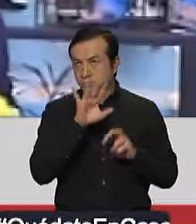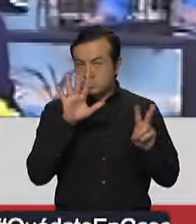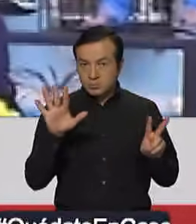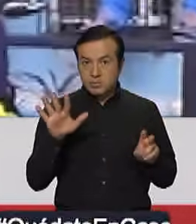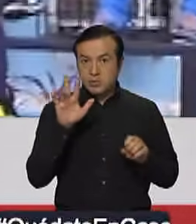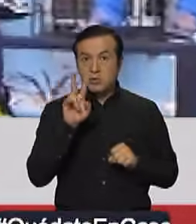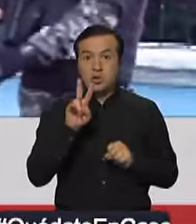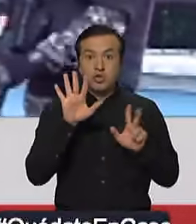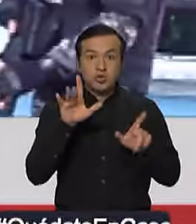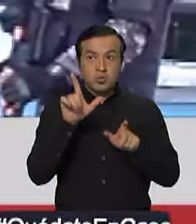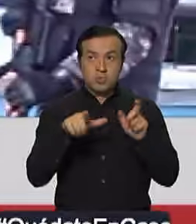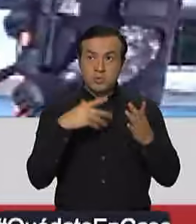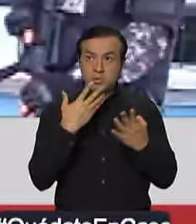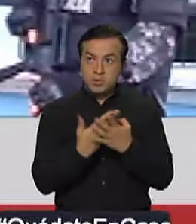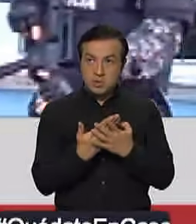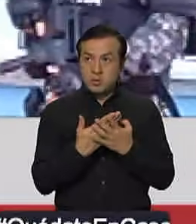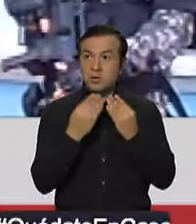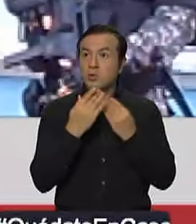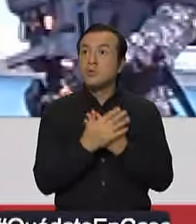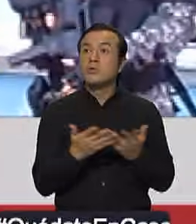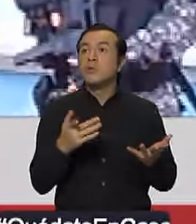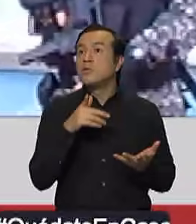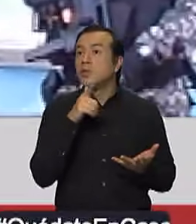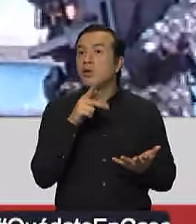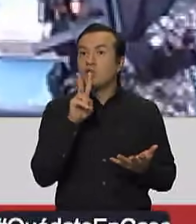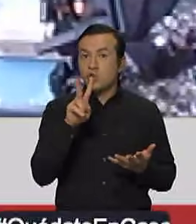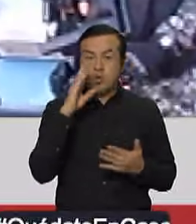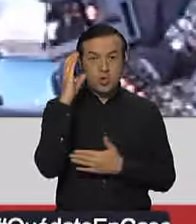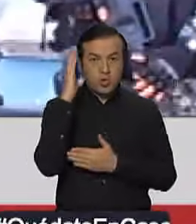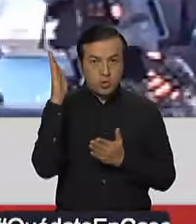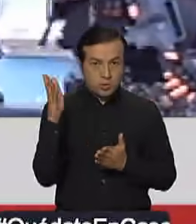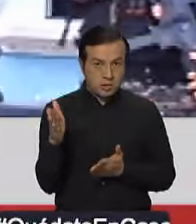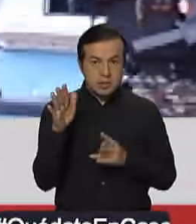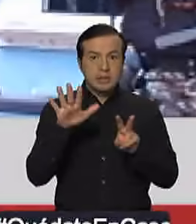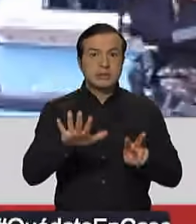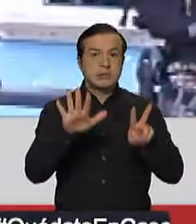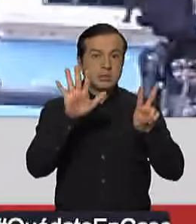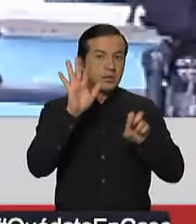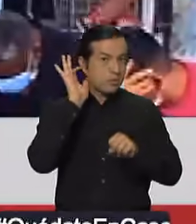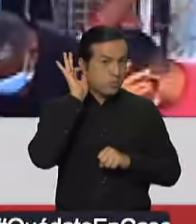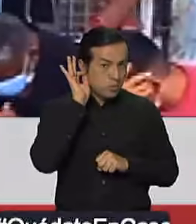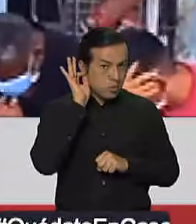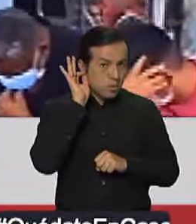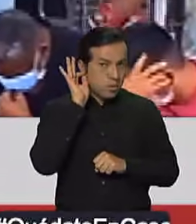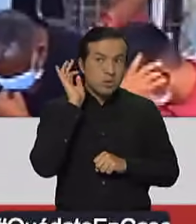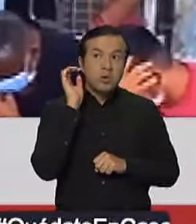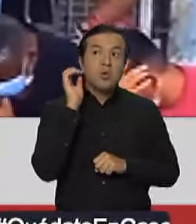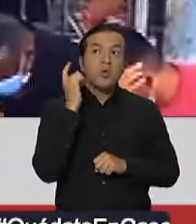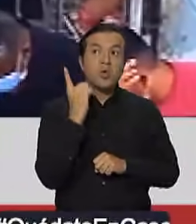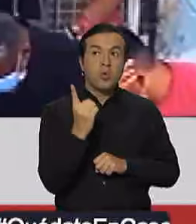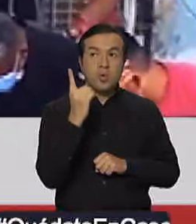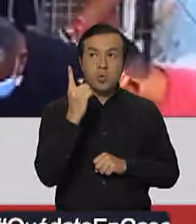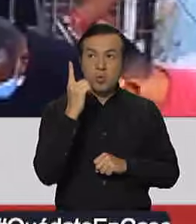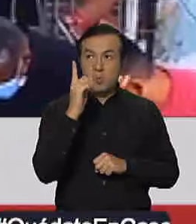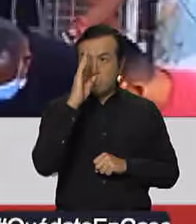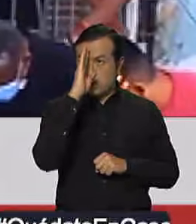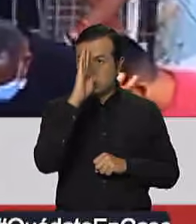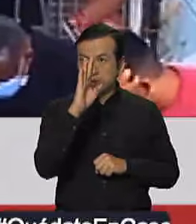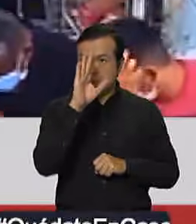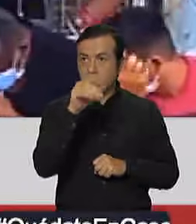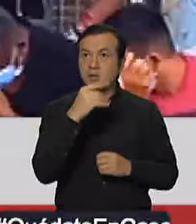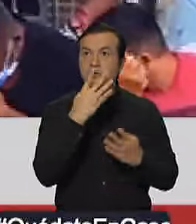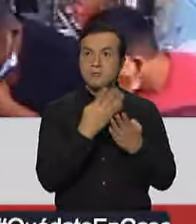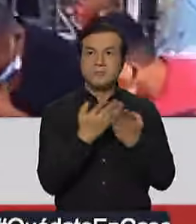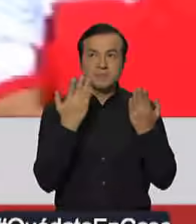detuvo a 28 personas, entre los que figuraban 2 colombianos, 7 mujeres y hasta un miembro de la policía en servicio